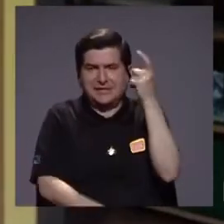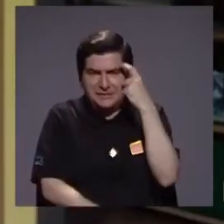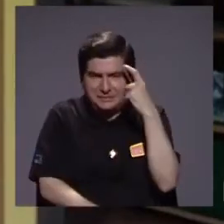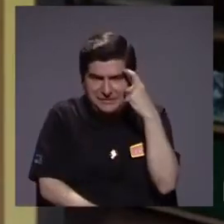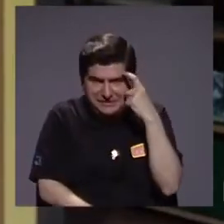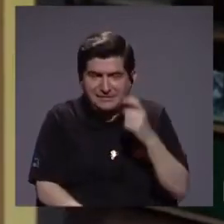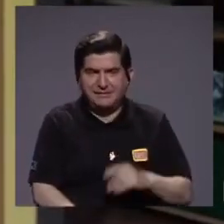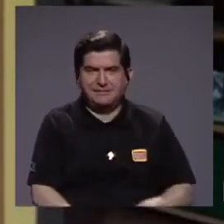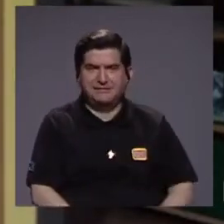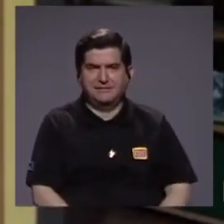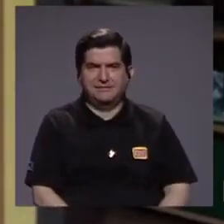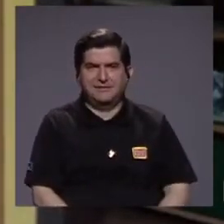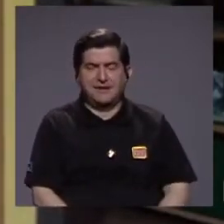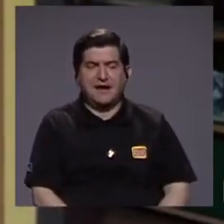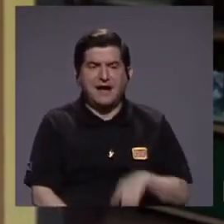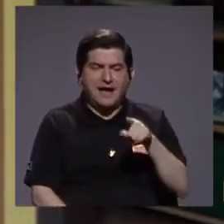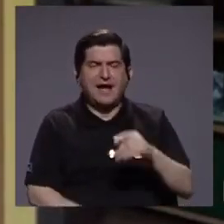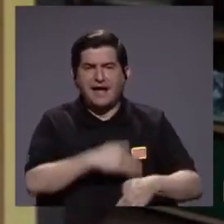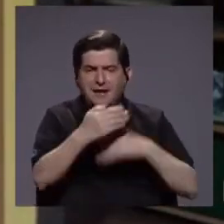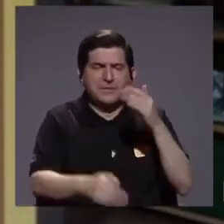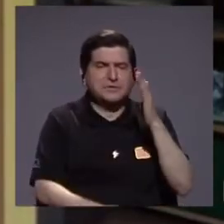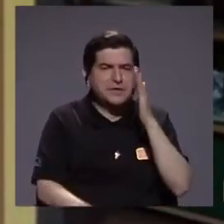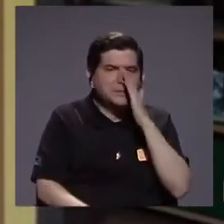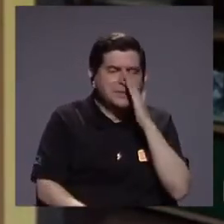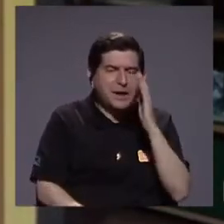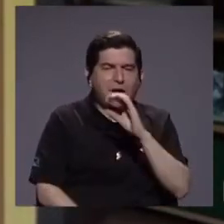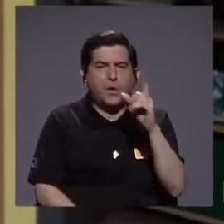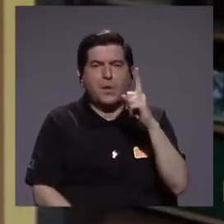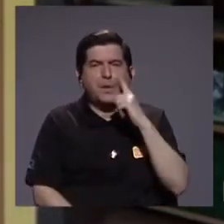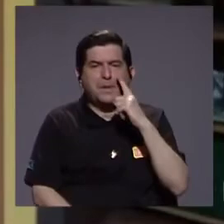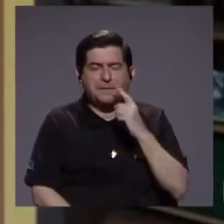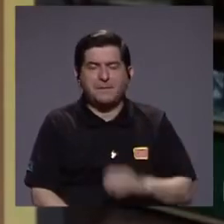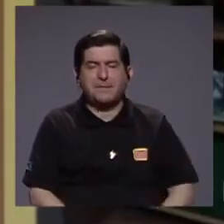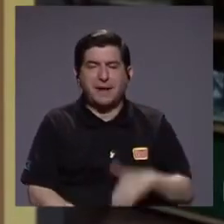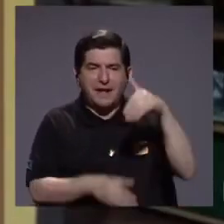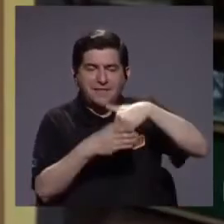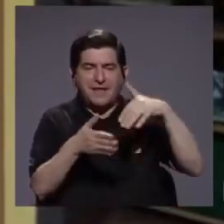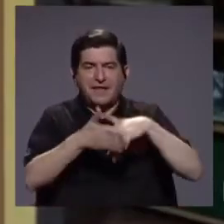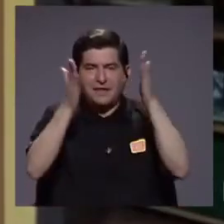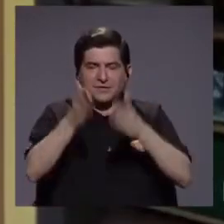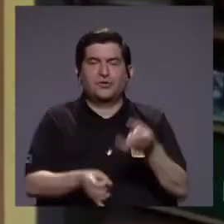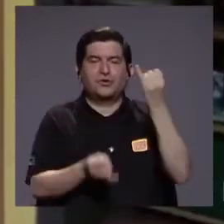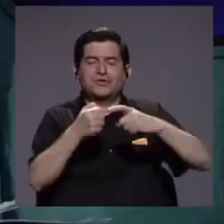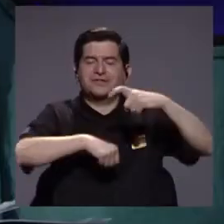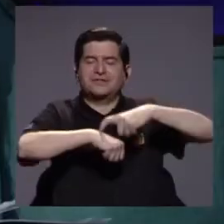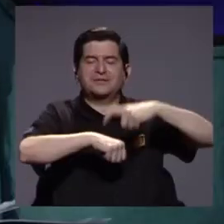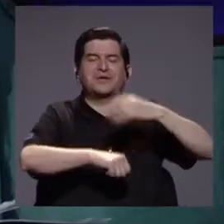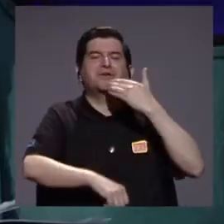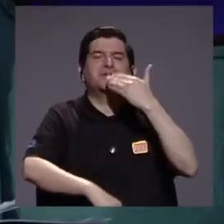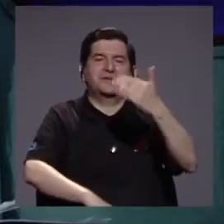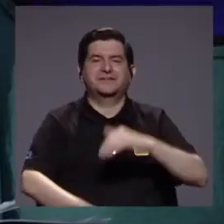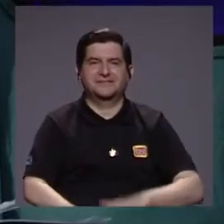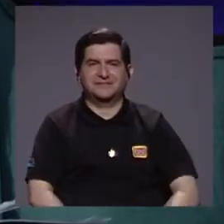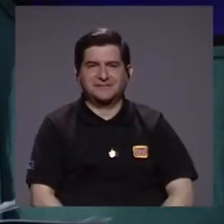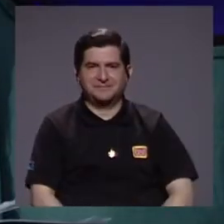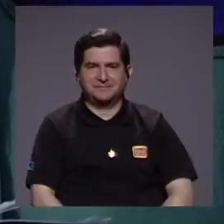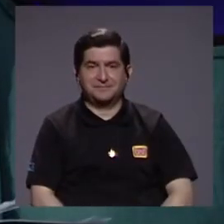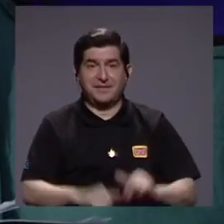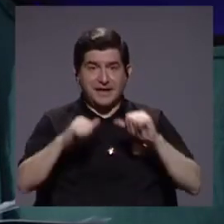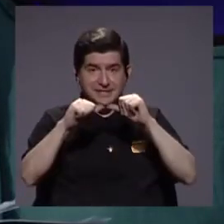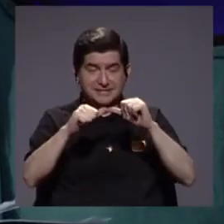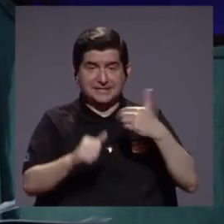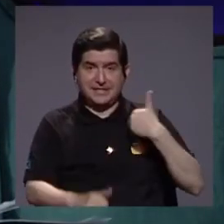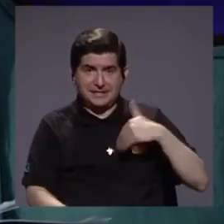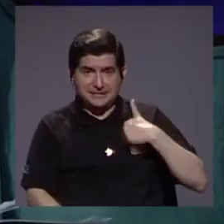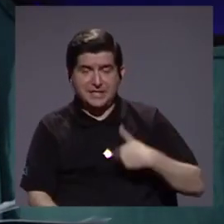considere la maternidad y la paternidad en nuestras y nuestros estudiantes. Finalizo el tiempo. Muchas gracias. Continuamos con